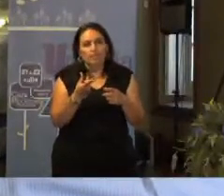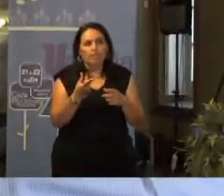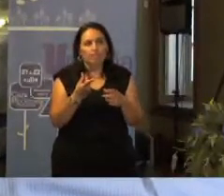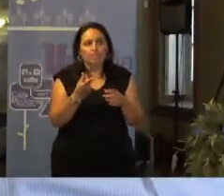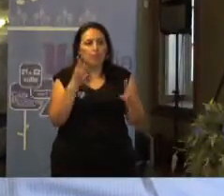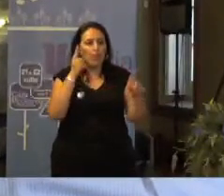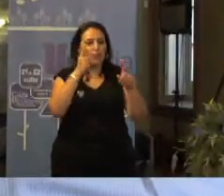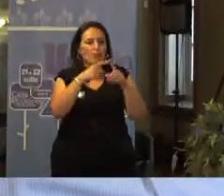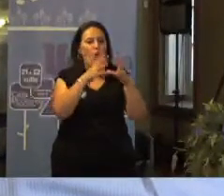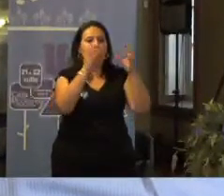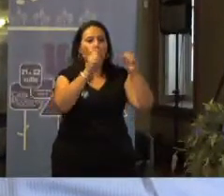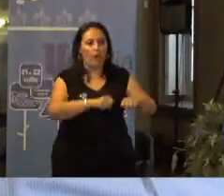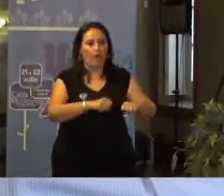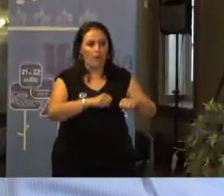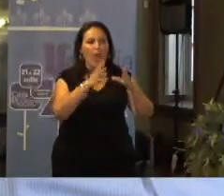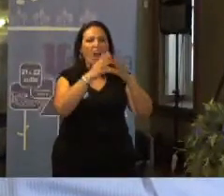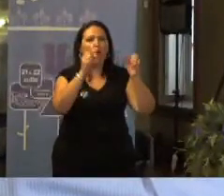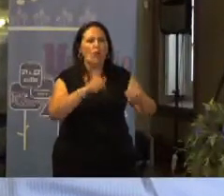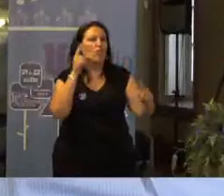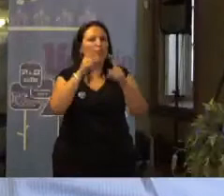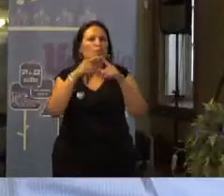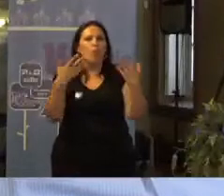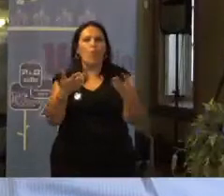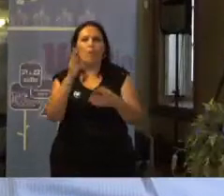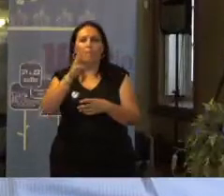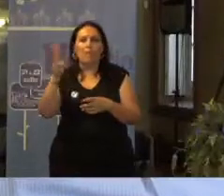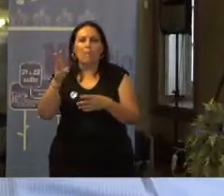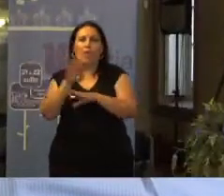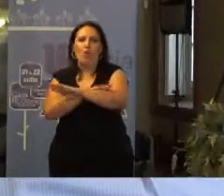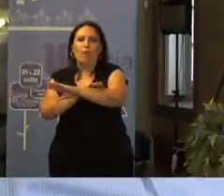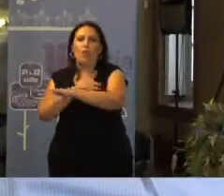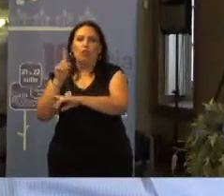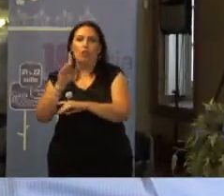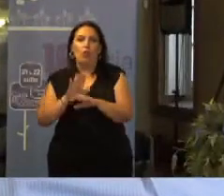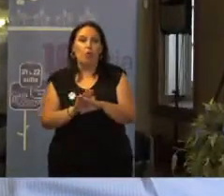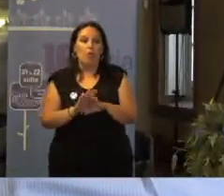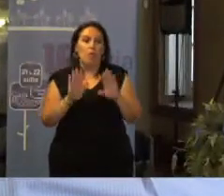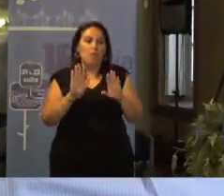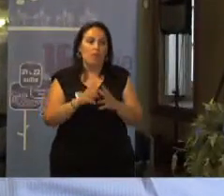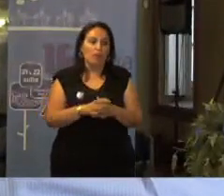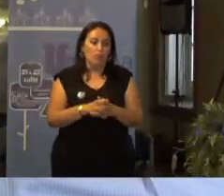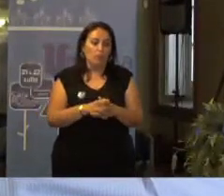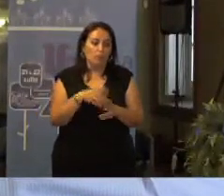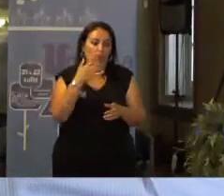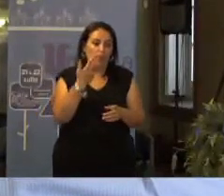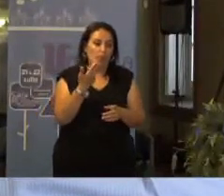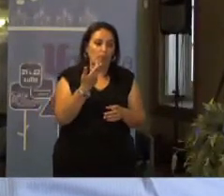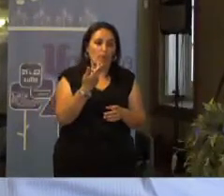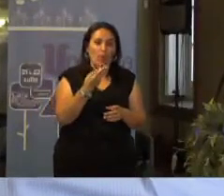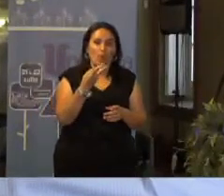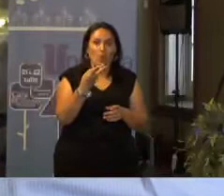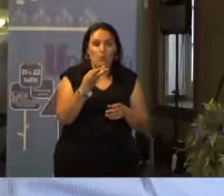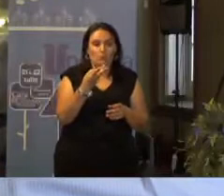gobernase o PP, pero non no 100% dos casos, porque vou lembrar o caso de Ventura Pérez Mariño, alcalde do